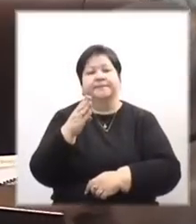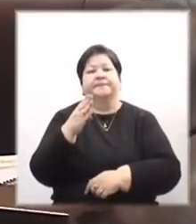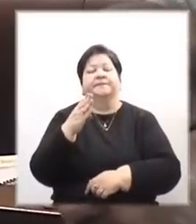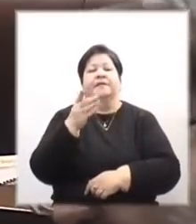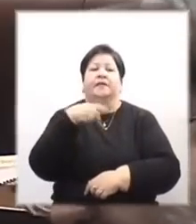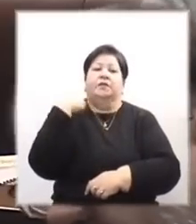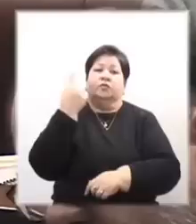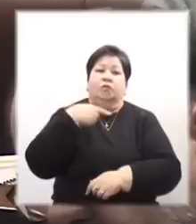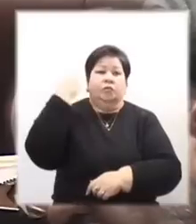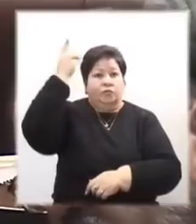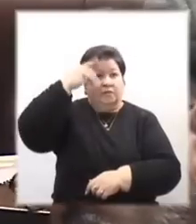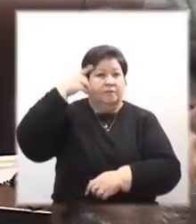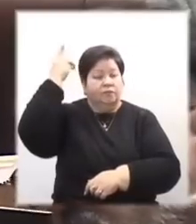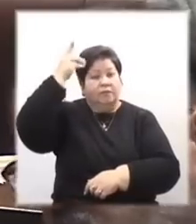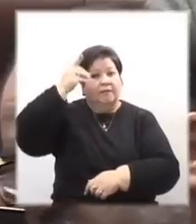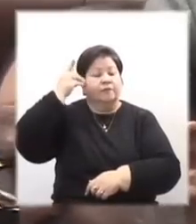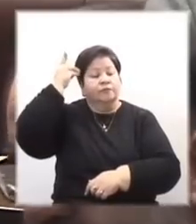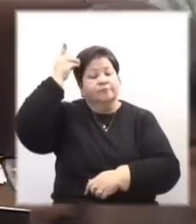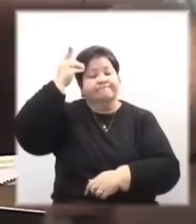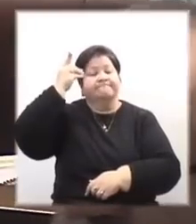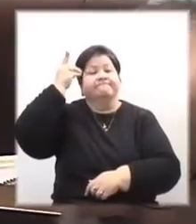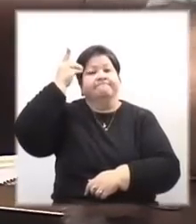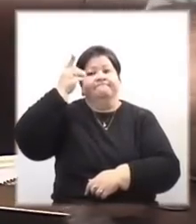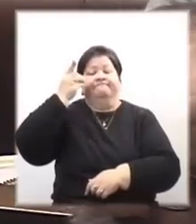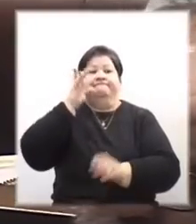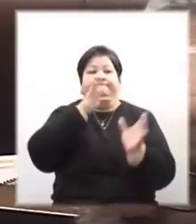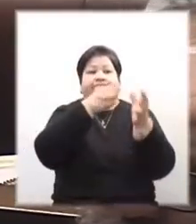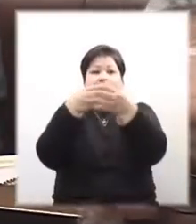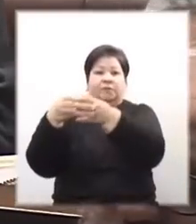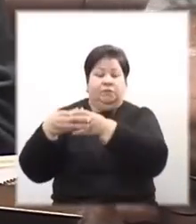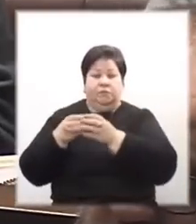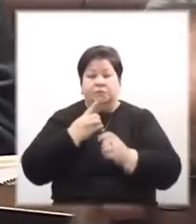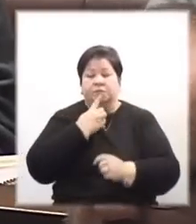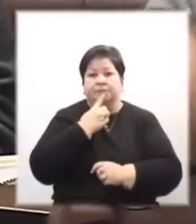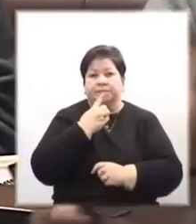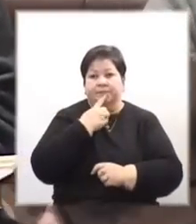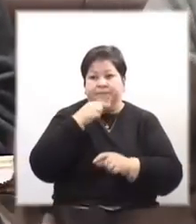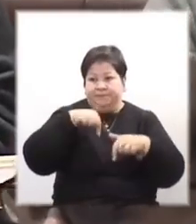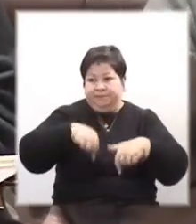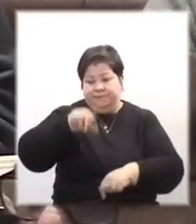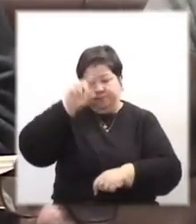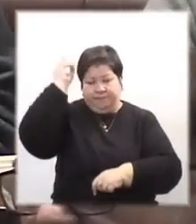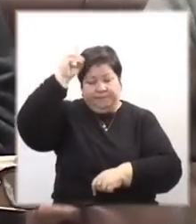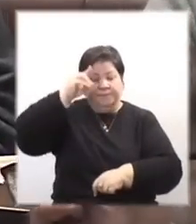los colegas de las bancadas representadas en la Cámara de Diputados por